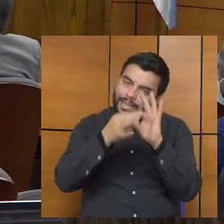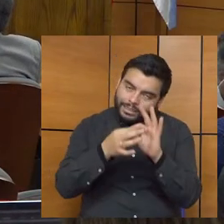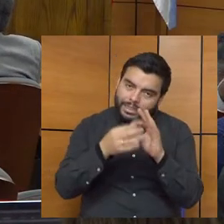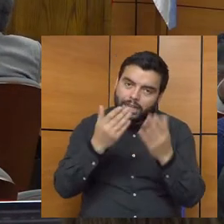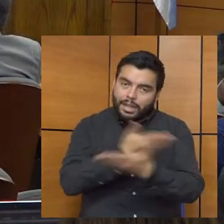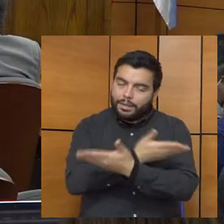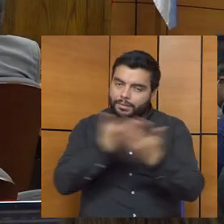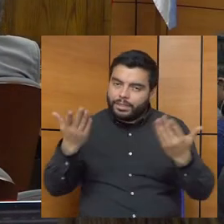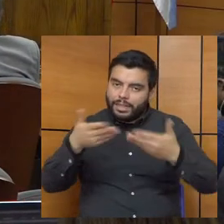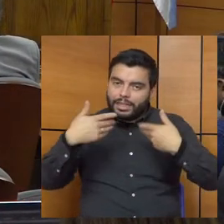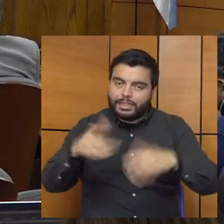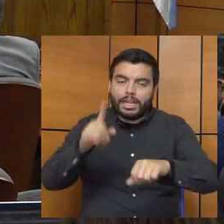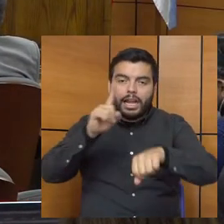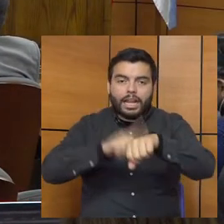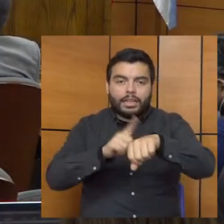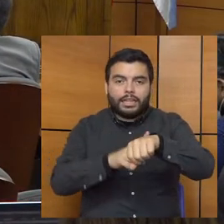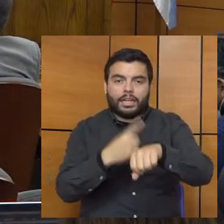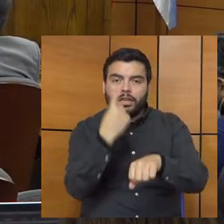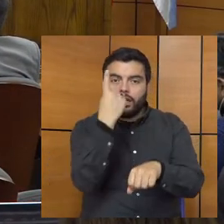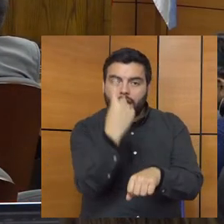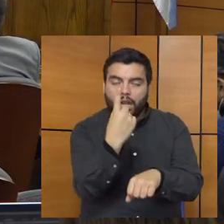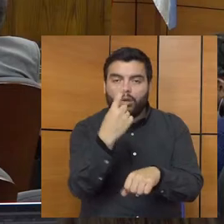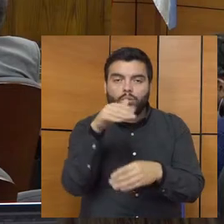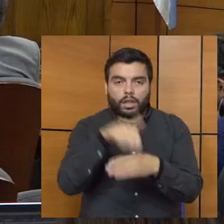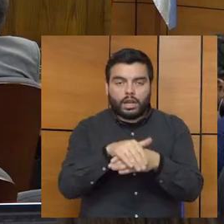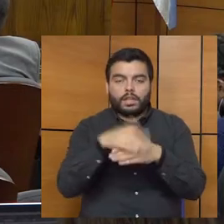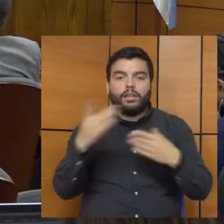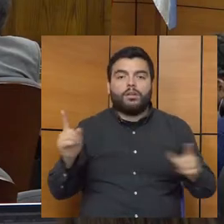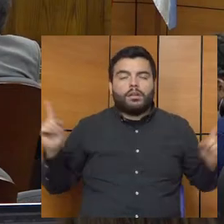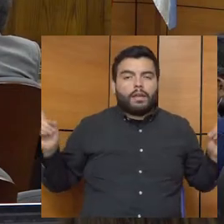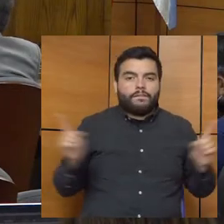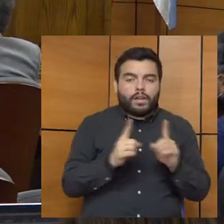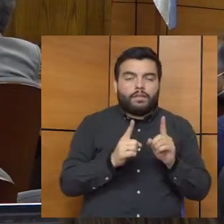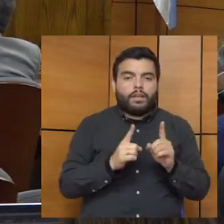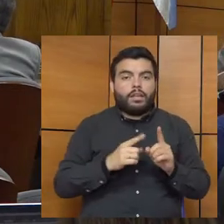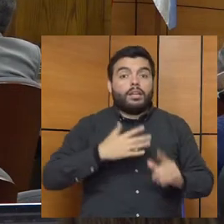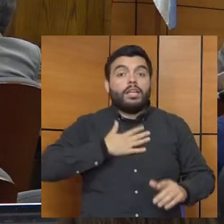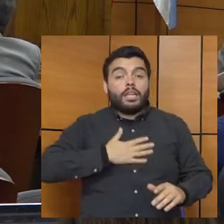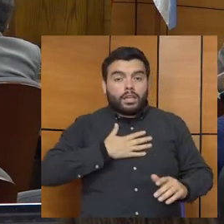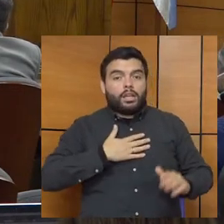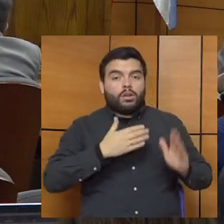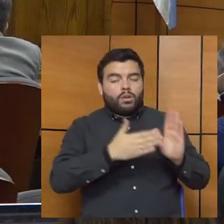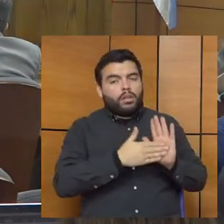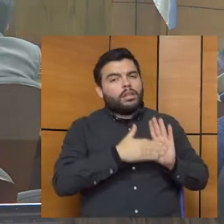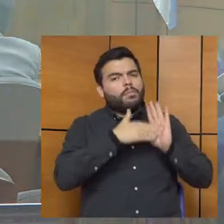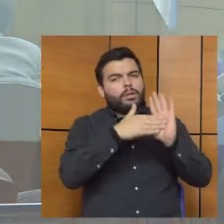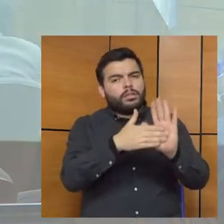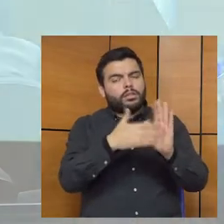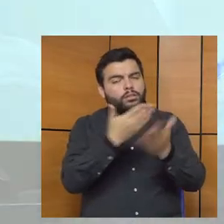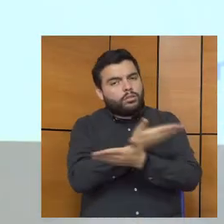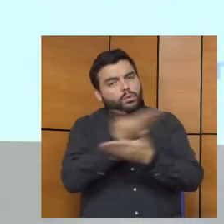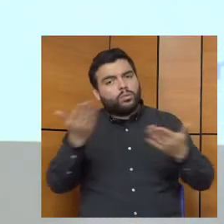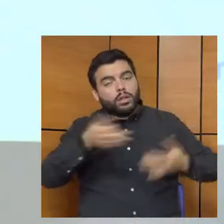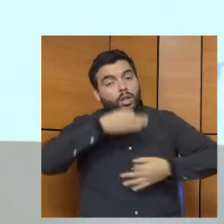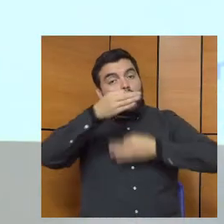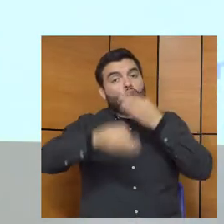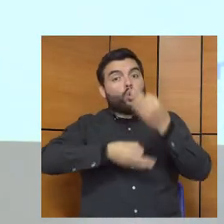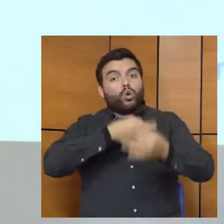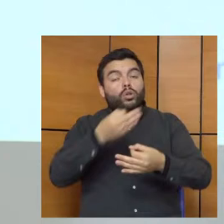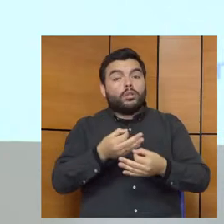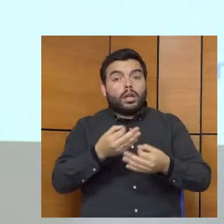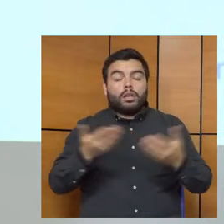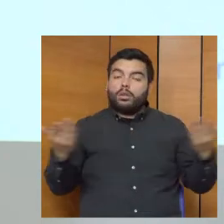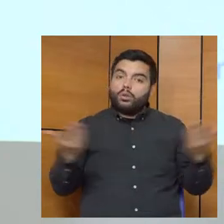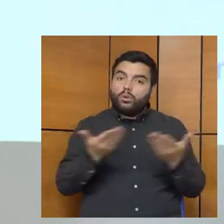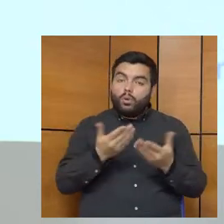1:00 p.m. Voy a intentar ser breve, pero quiero de verdad que con esta presentación contarle al final cómo, a partir de